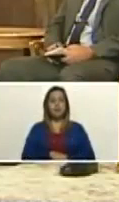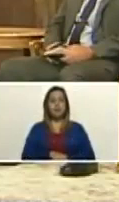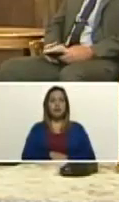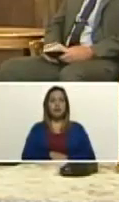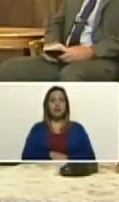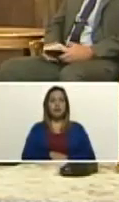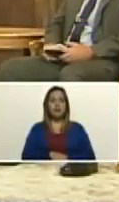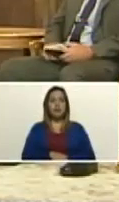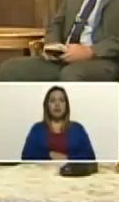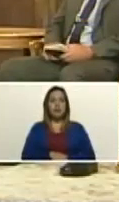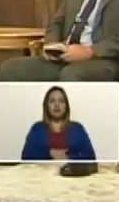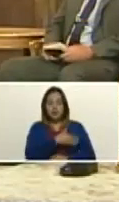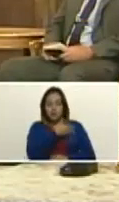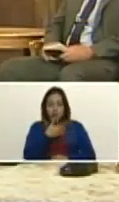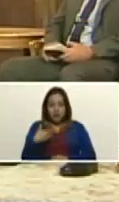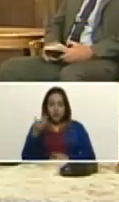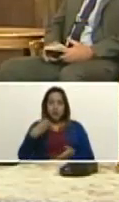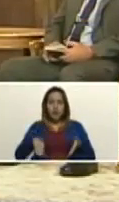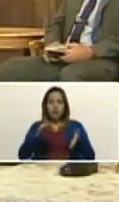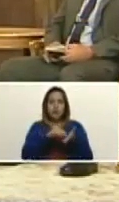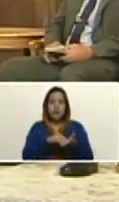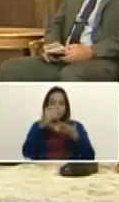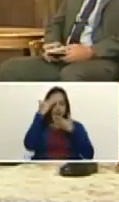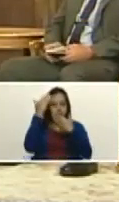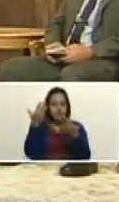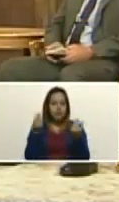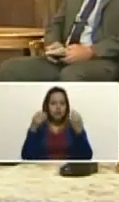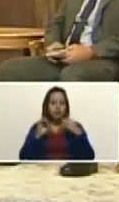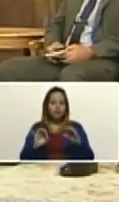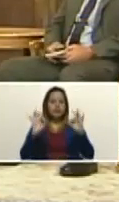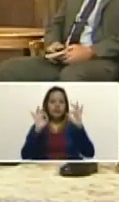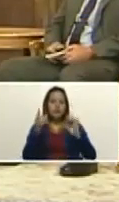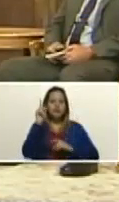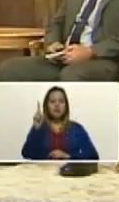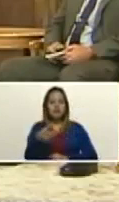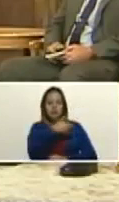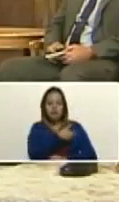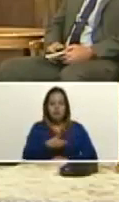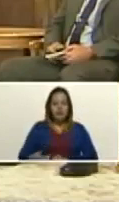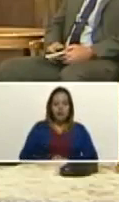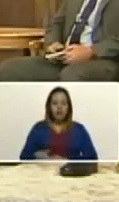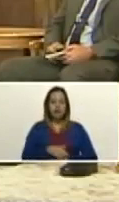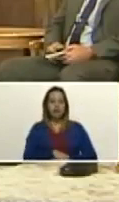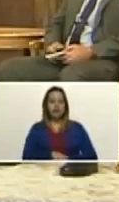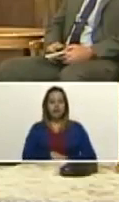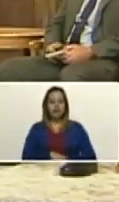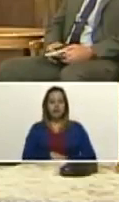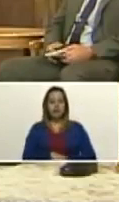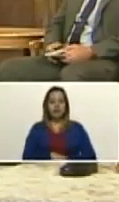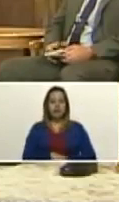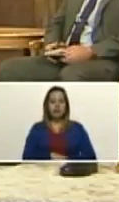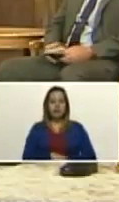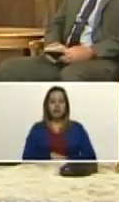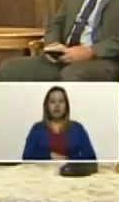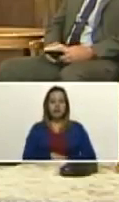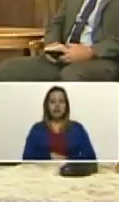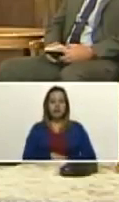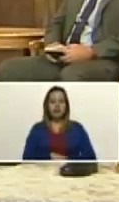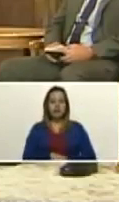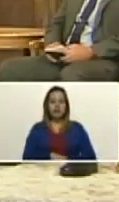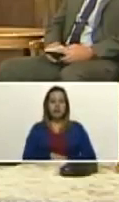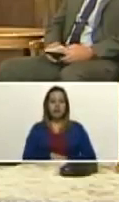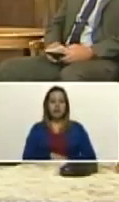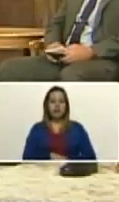Quiero que le ratifique mis saludos muy especiales al presidente Vo Van Duong.